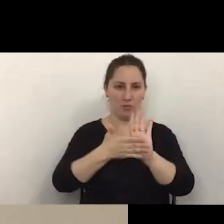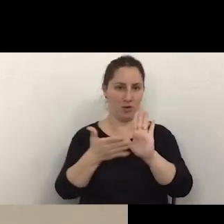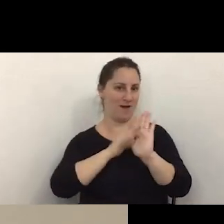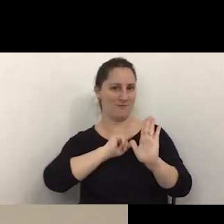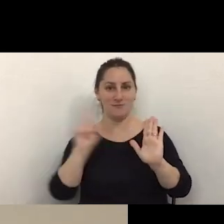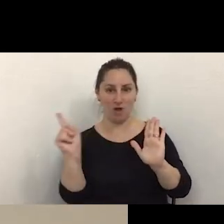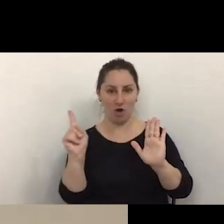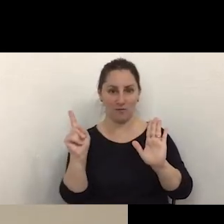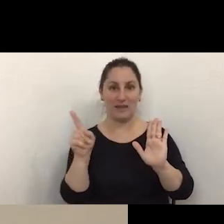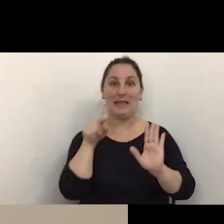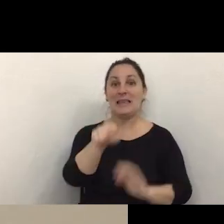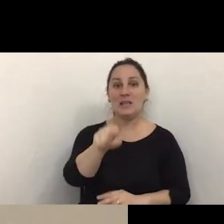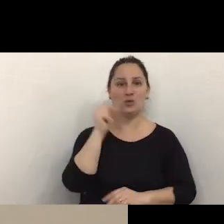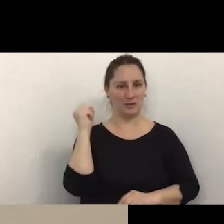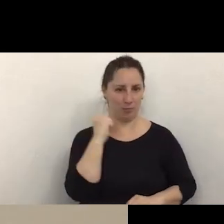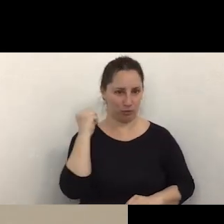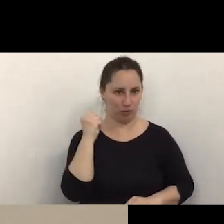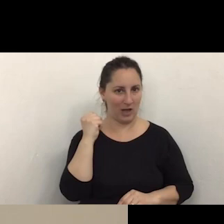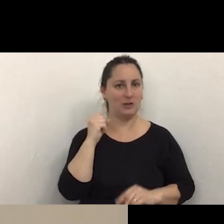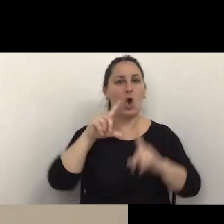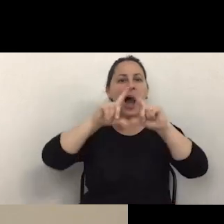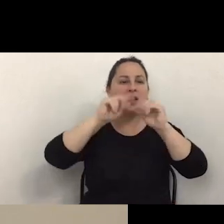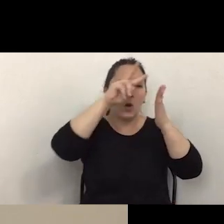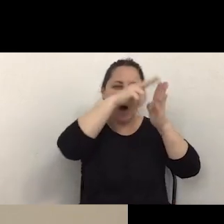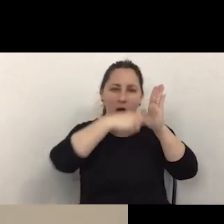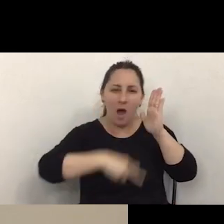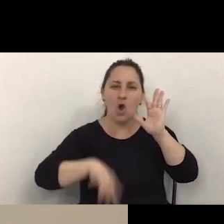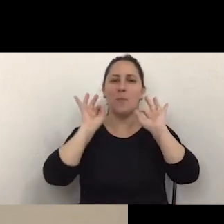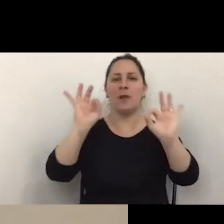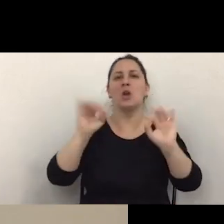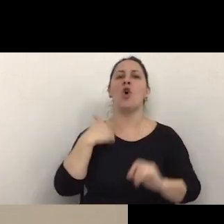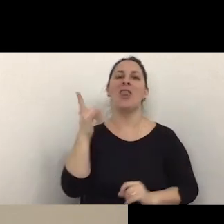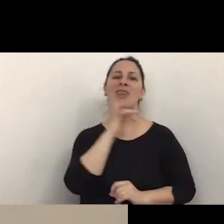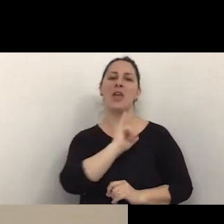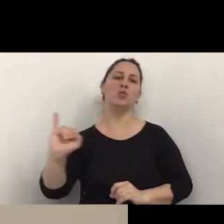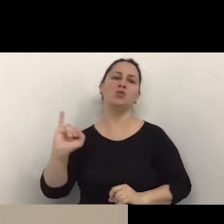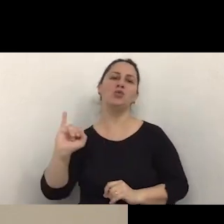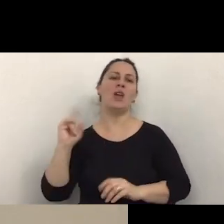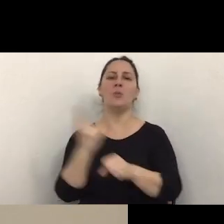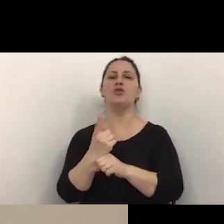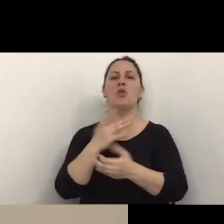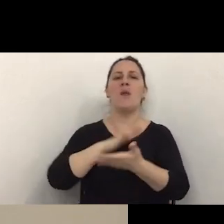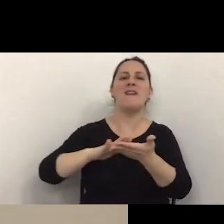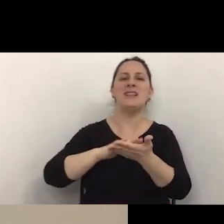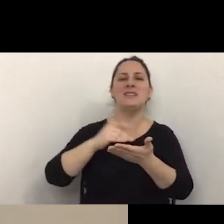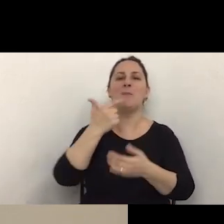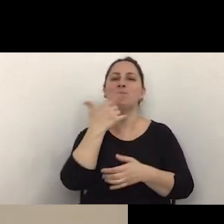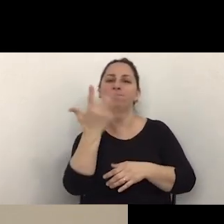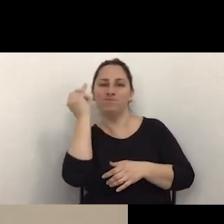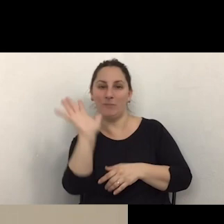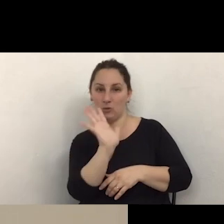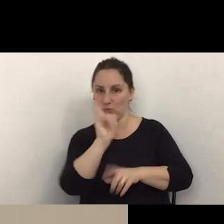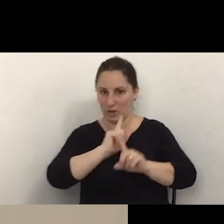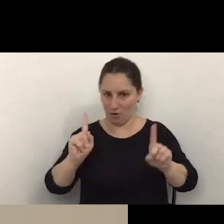Entonces esto es importante, leamos todo el artículo, no es no puedo denunciar sobre base presunta. Y además,